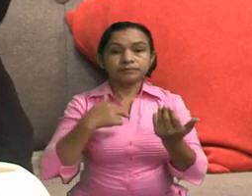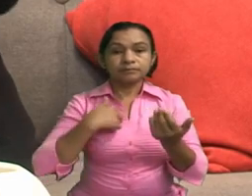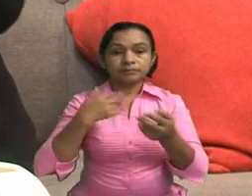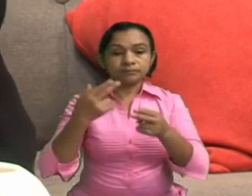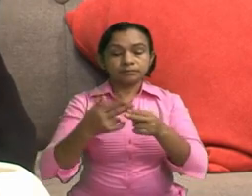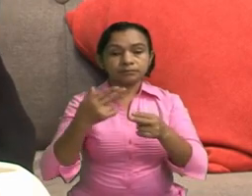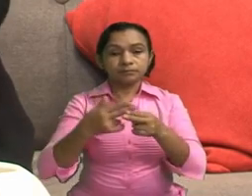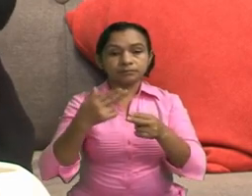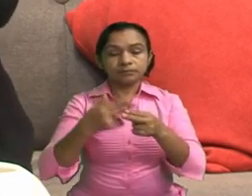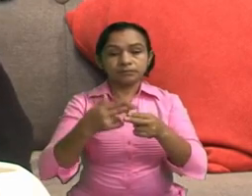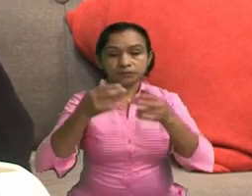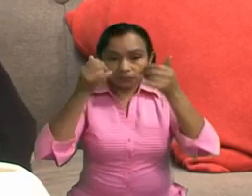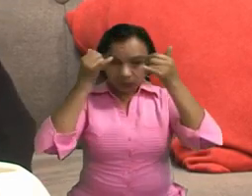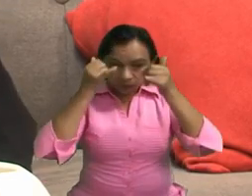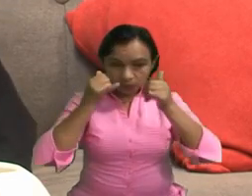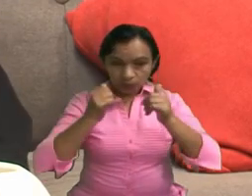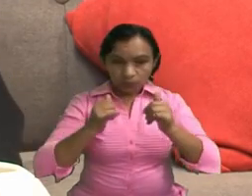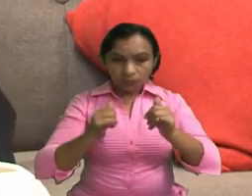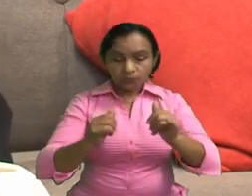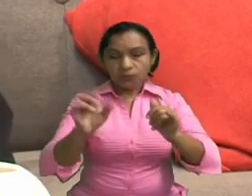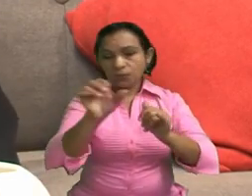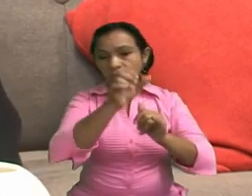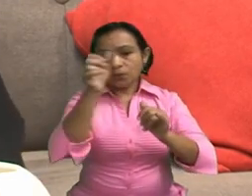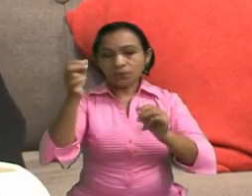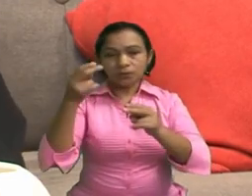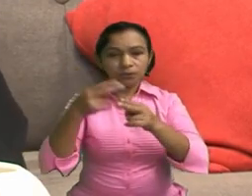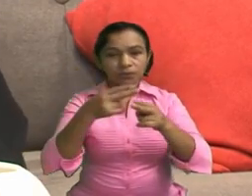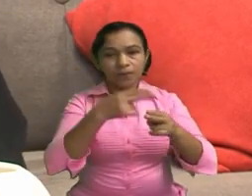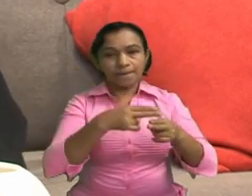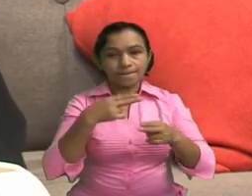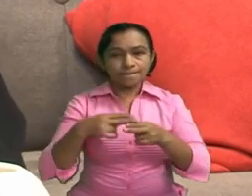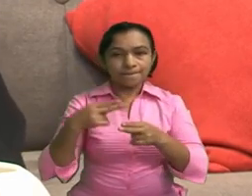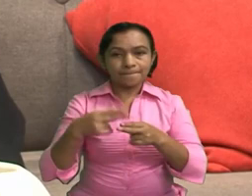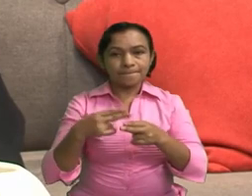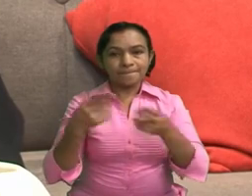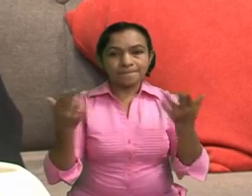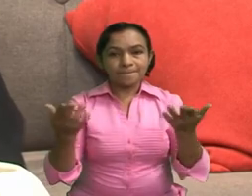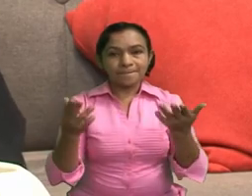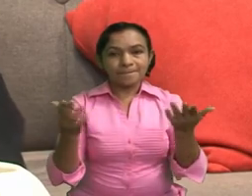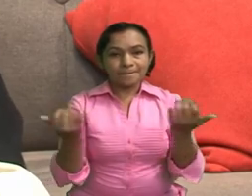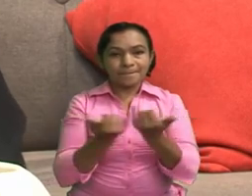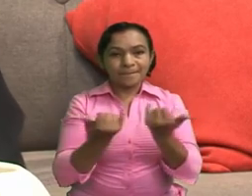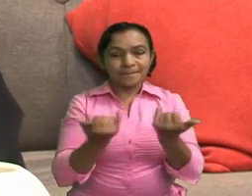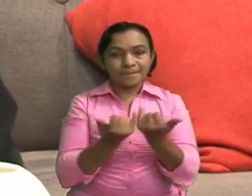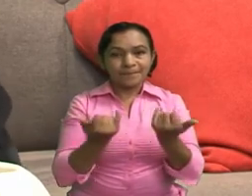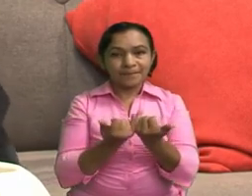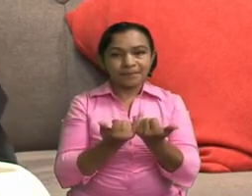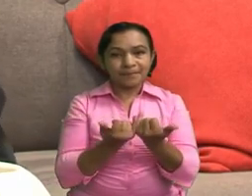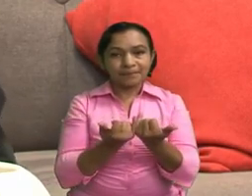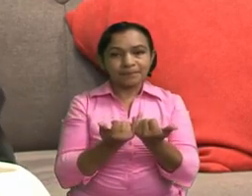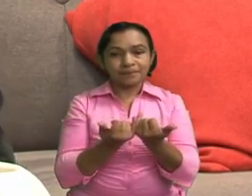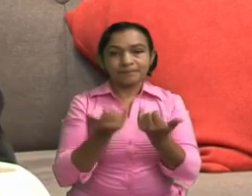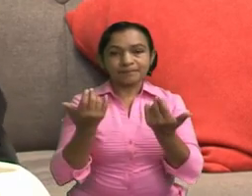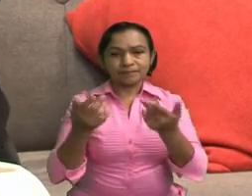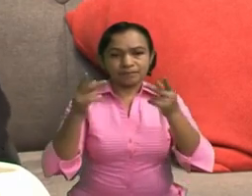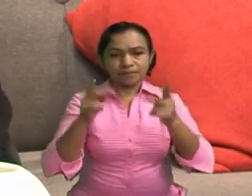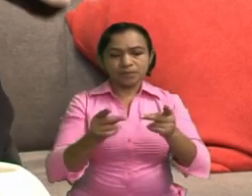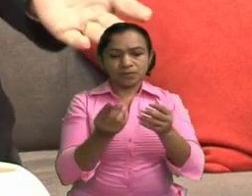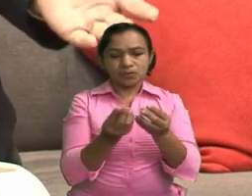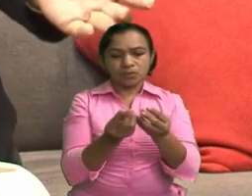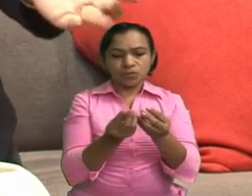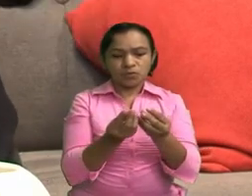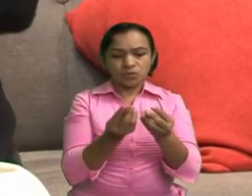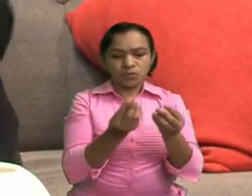le decimos el guásimo de ternera, ¿verdad? Pero le decimos, hay otro nombre también, ¿verdad? Entonces igual es forrajero y le